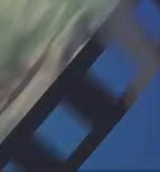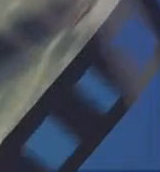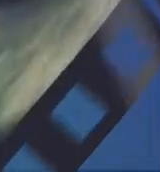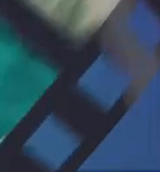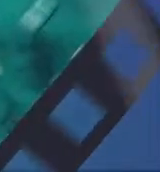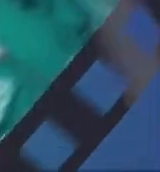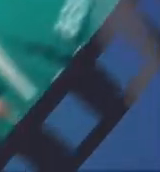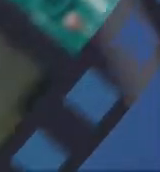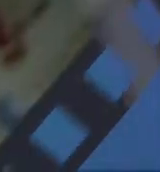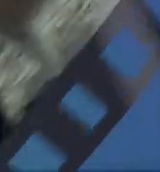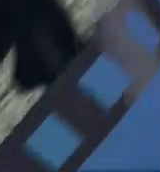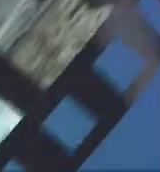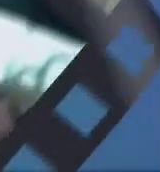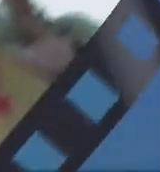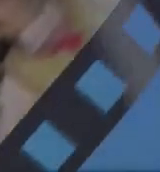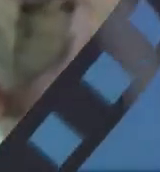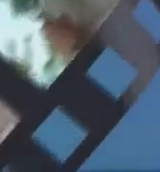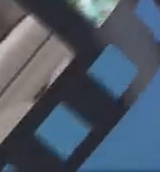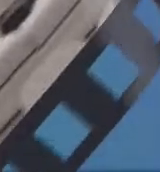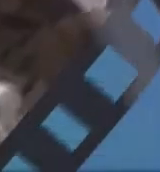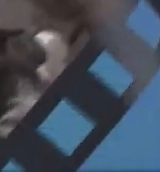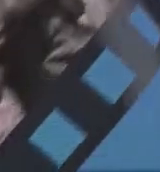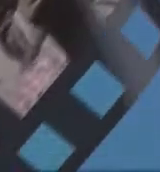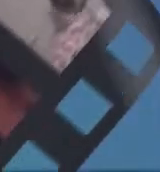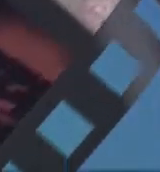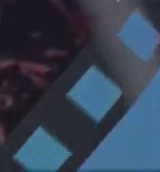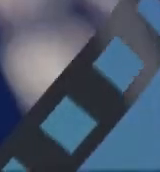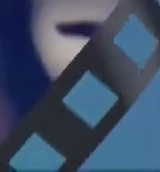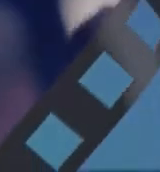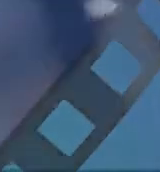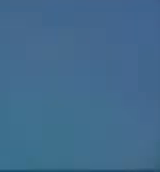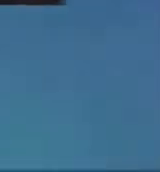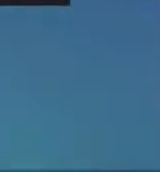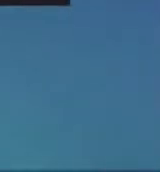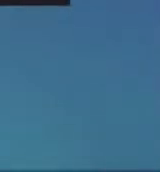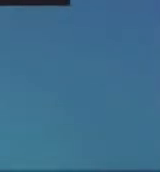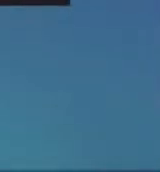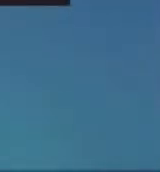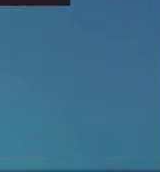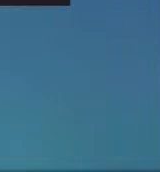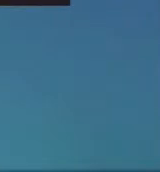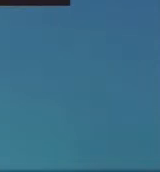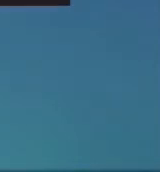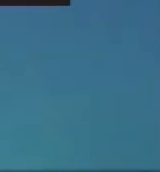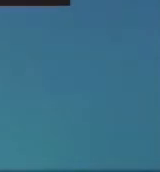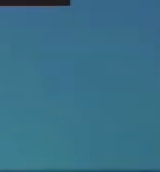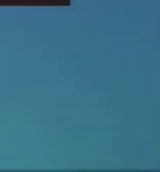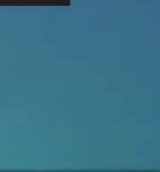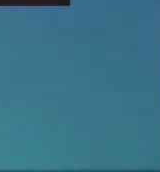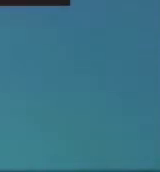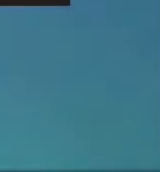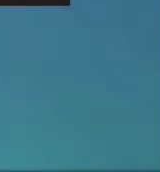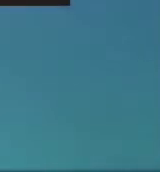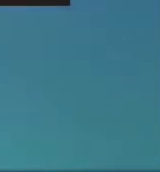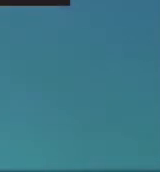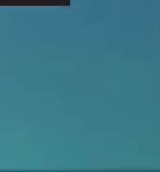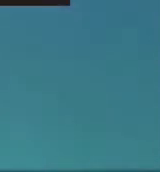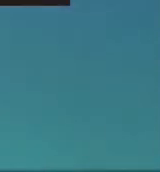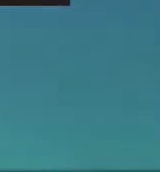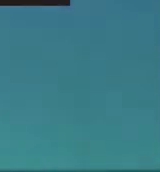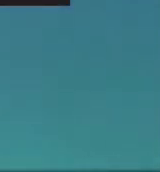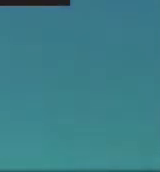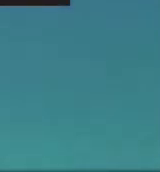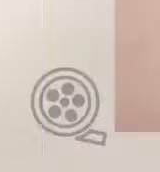Dicen que si pasa en las películas, pasa en la vida real, pero ¿pueden el contenido jurídico y la cultura